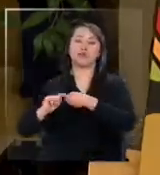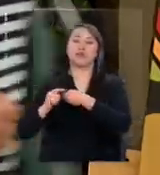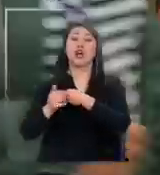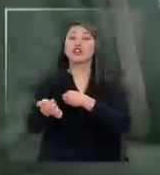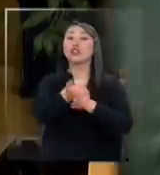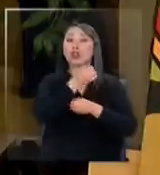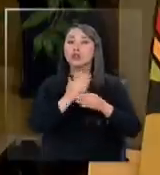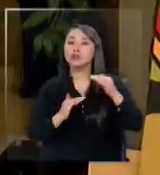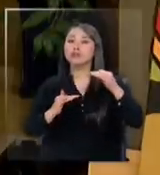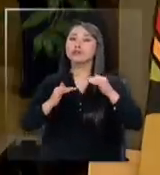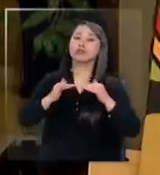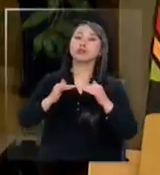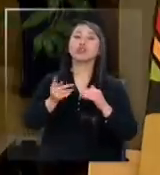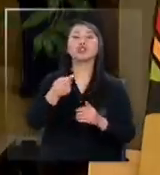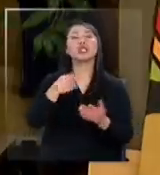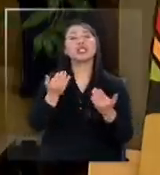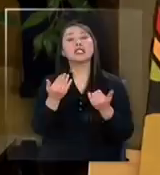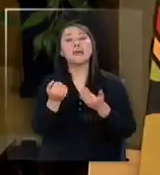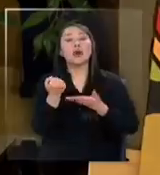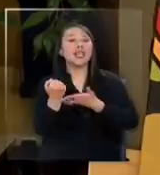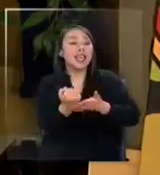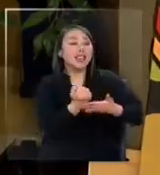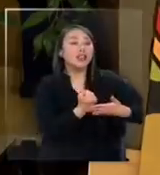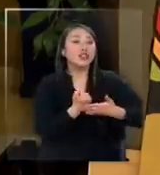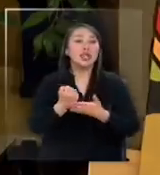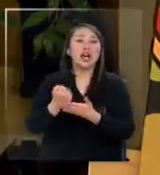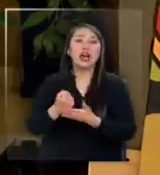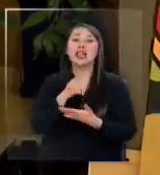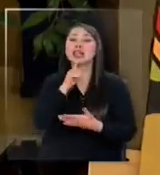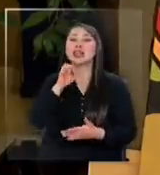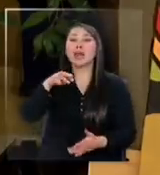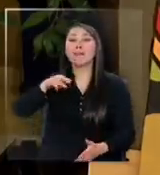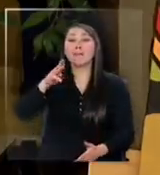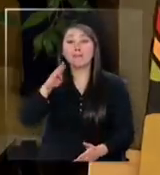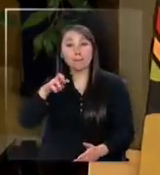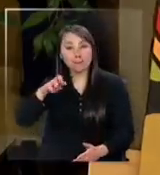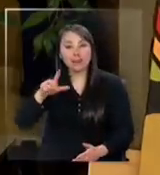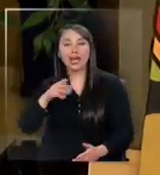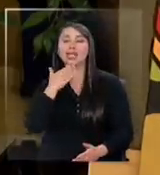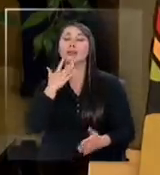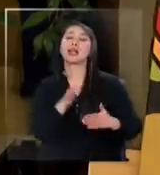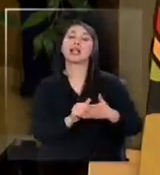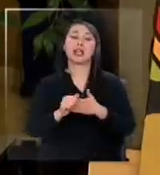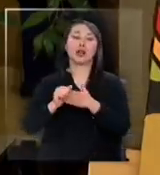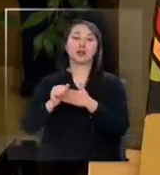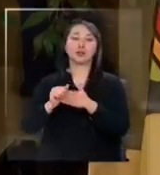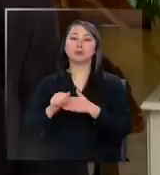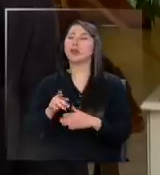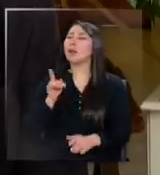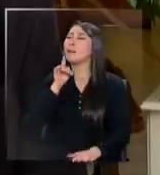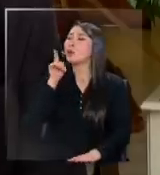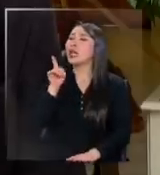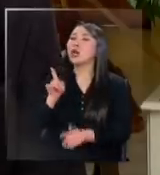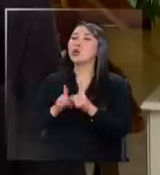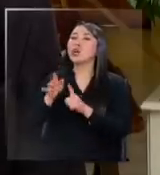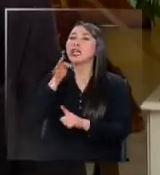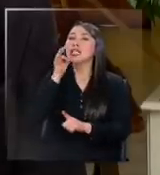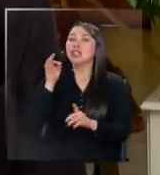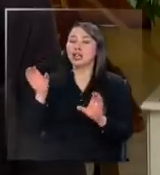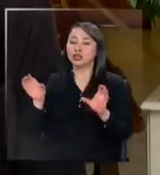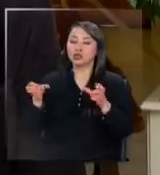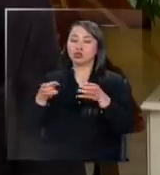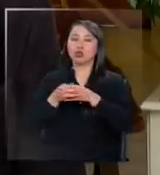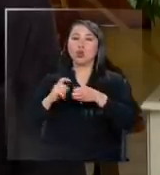eso yo creo que lo que necesitamos es generosidad, temple y liderazgo. Hay quienes incluso han planteado, diputado Díaz, un gabinete